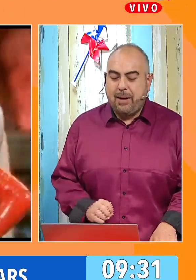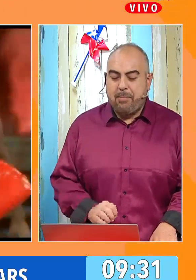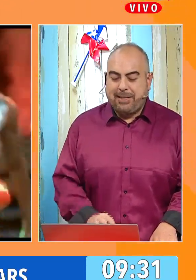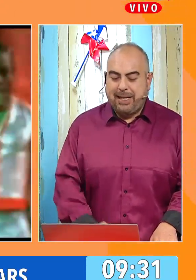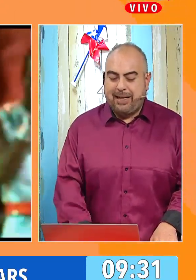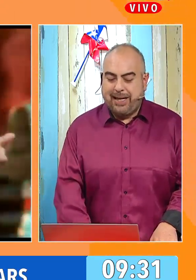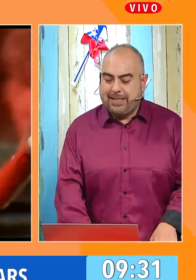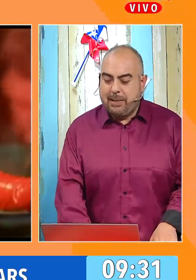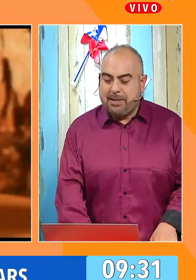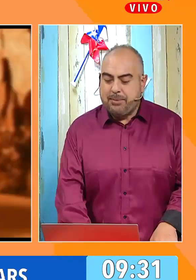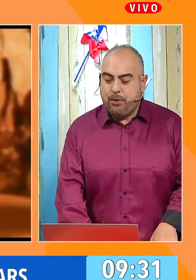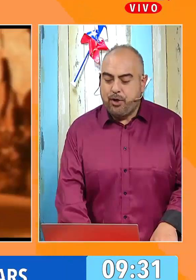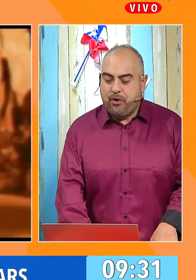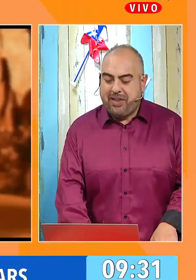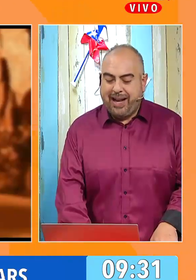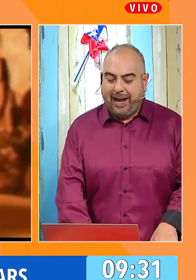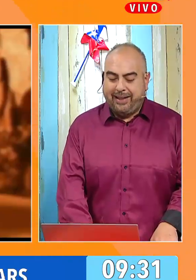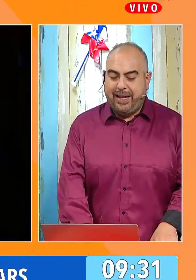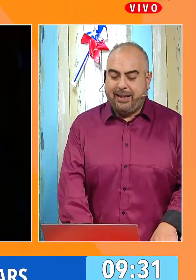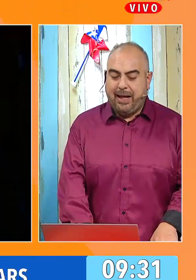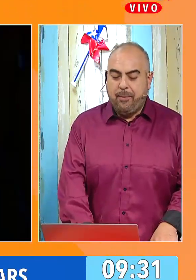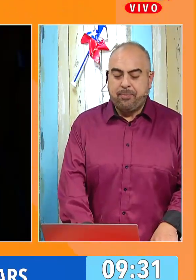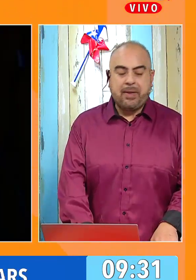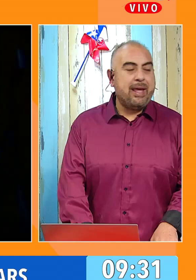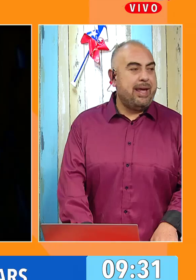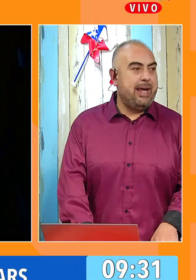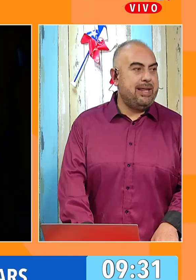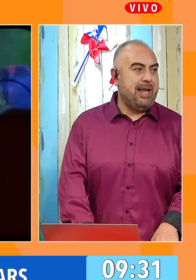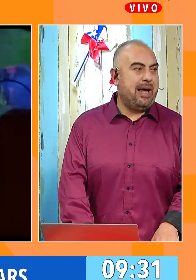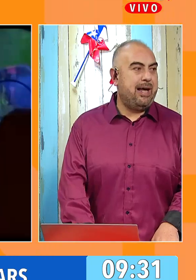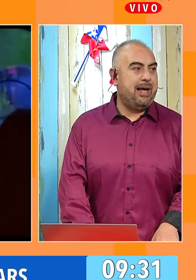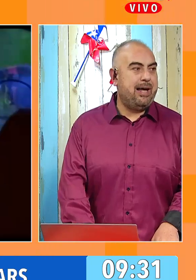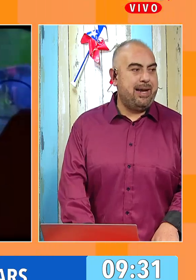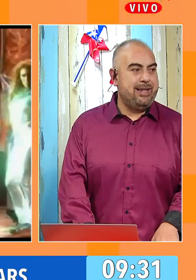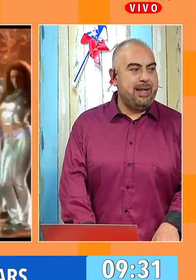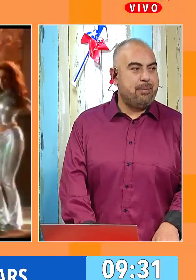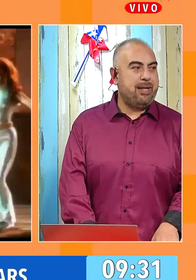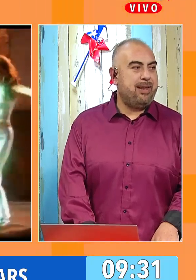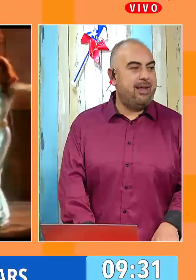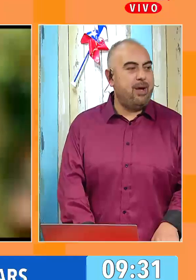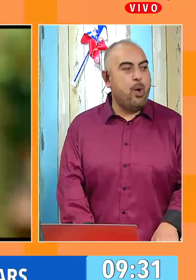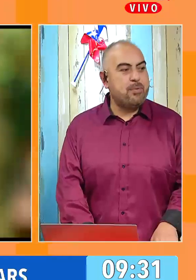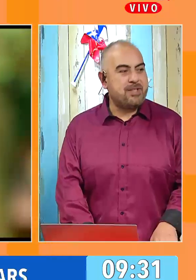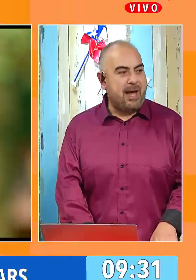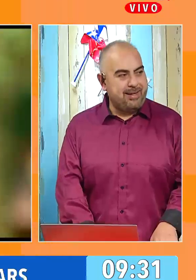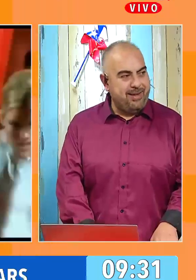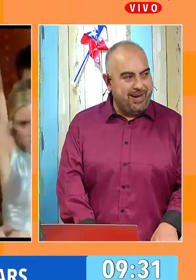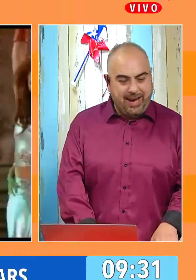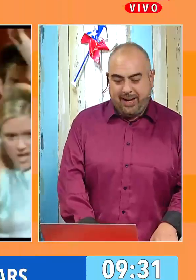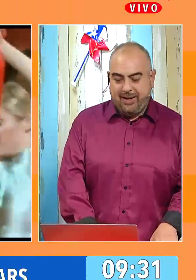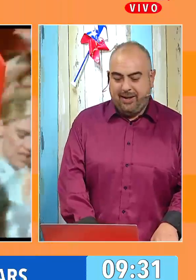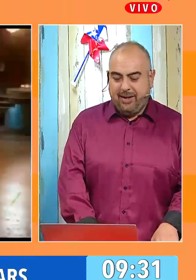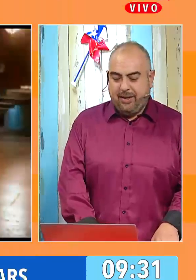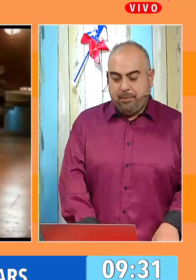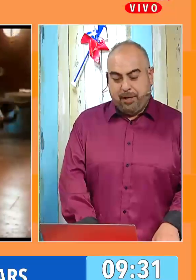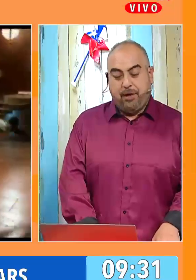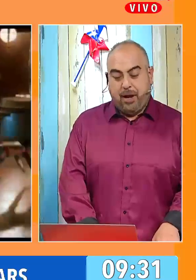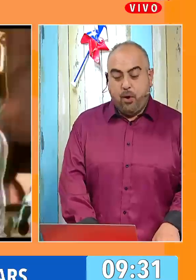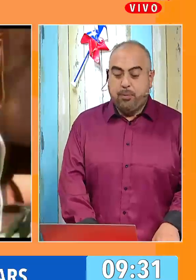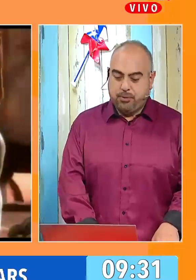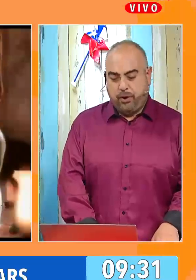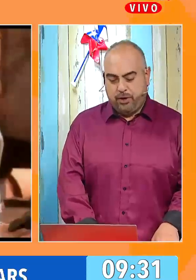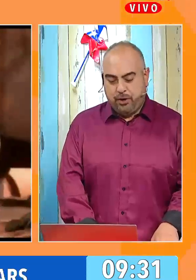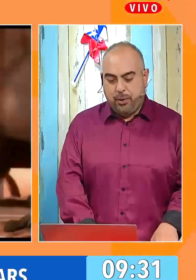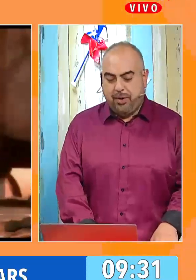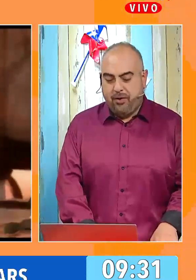así, será el tercer matrimonio del artista. Y esta la intérprete de Oops, I did it again, porque